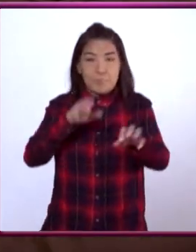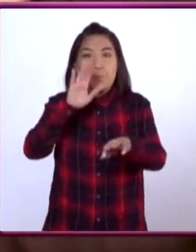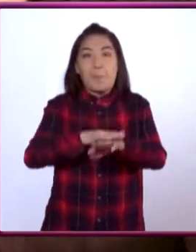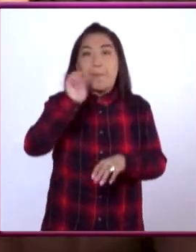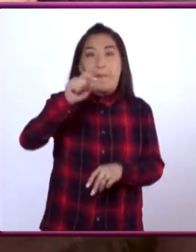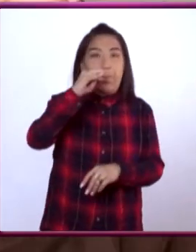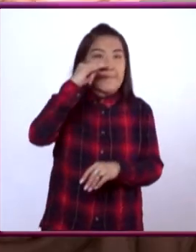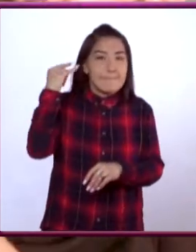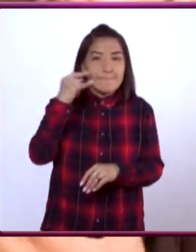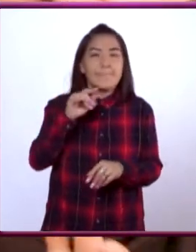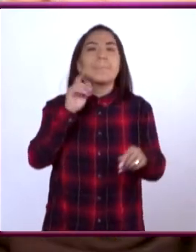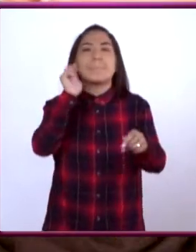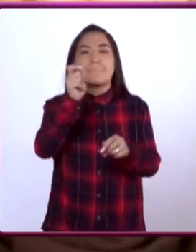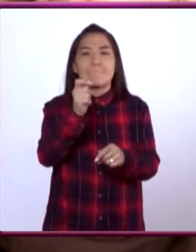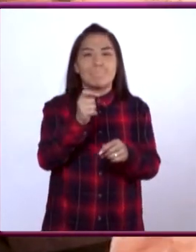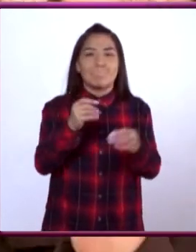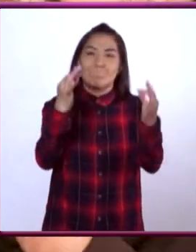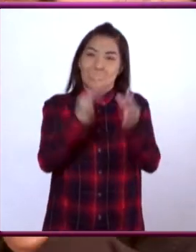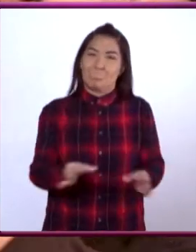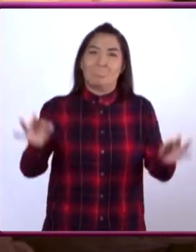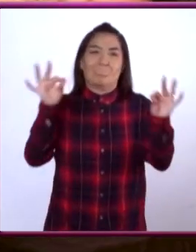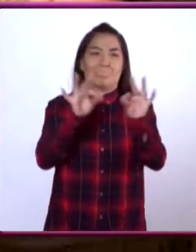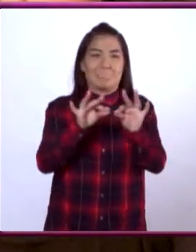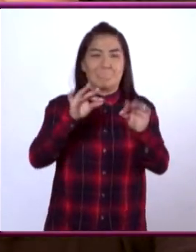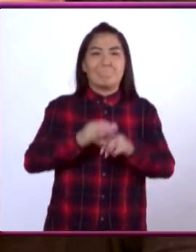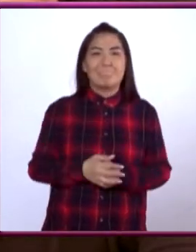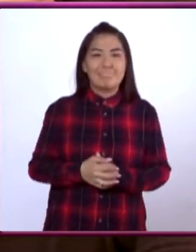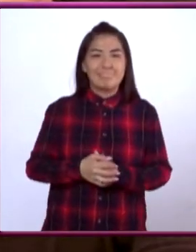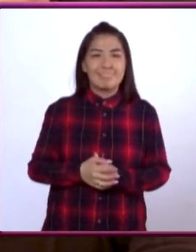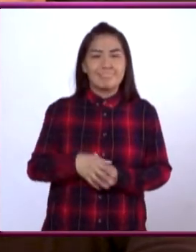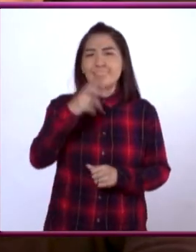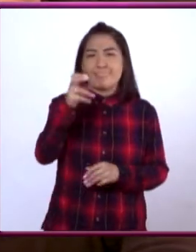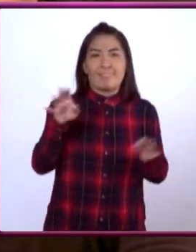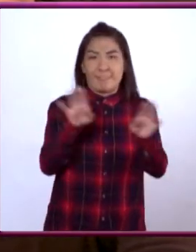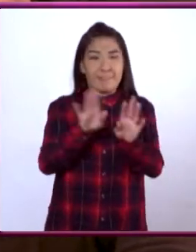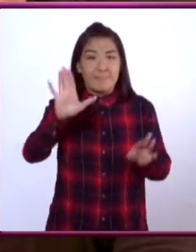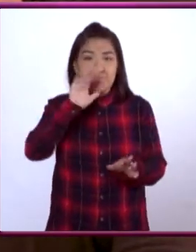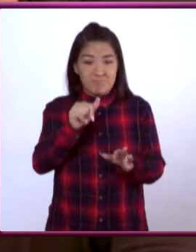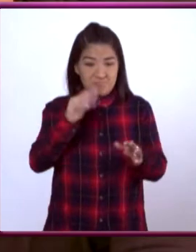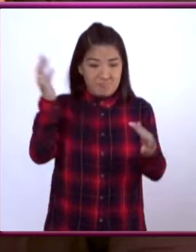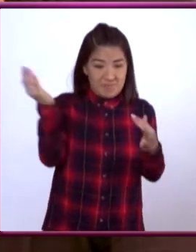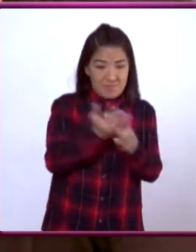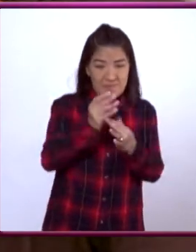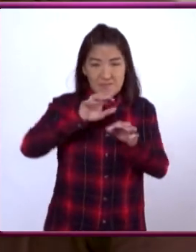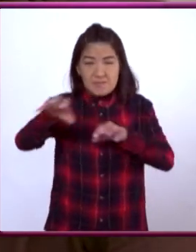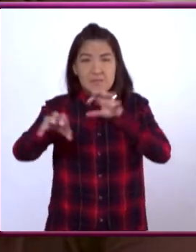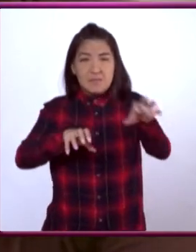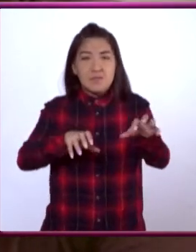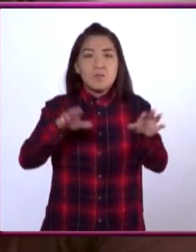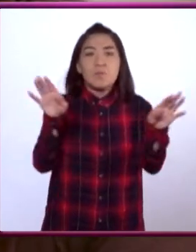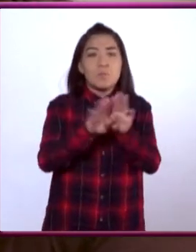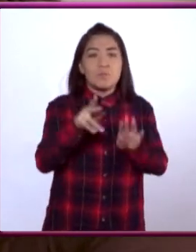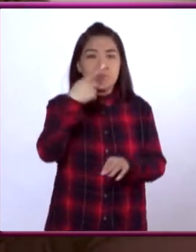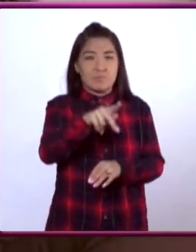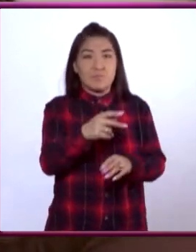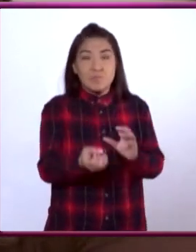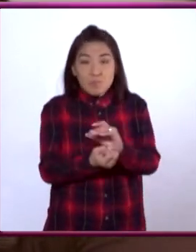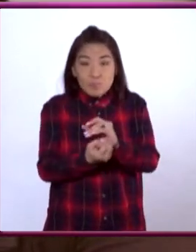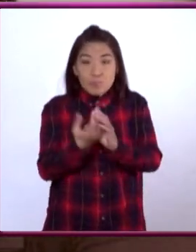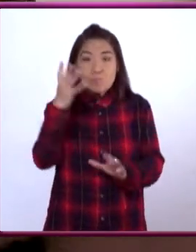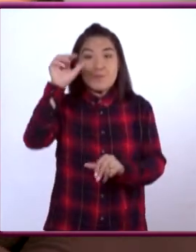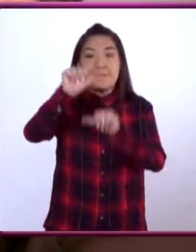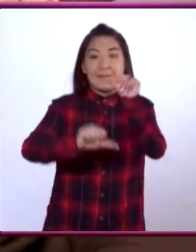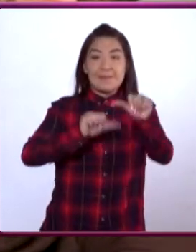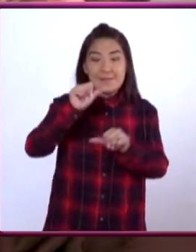dividir en otras más pequeñas serían las partículas elementales. O sea que si ya no se pueden dividir esas partículas, ¿serían por